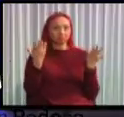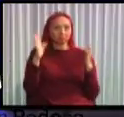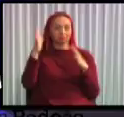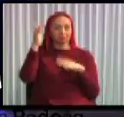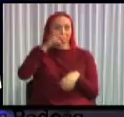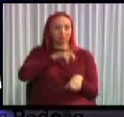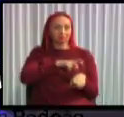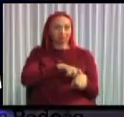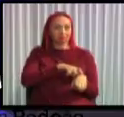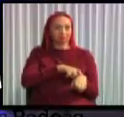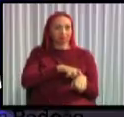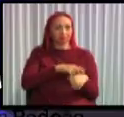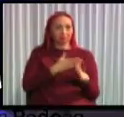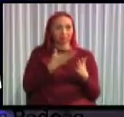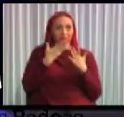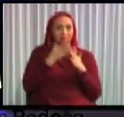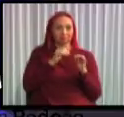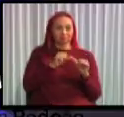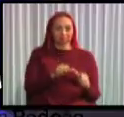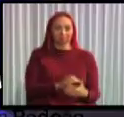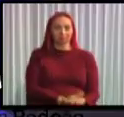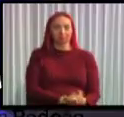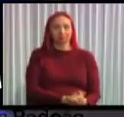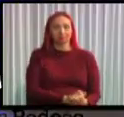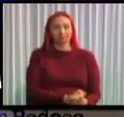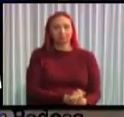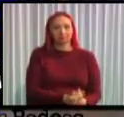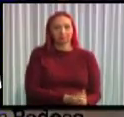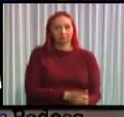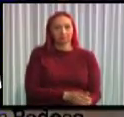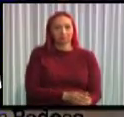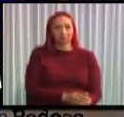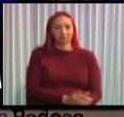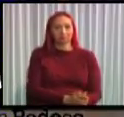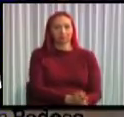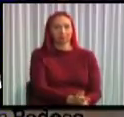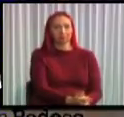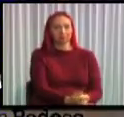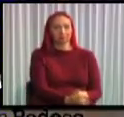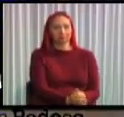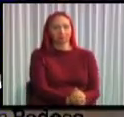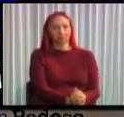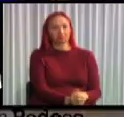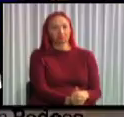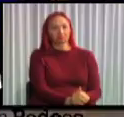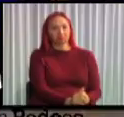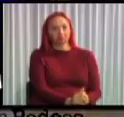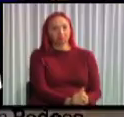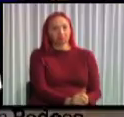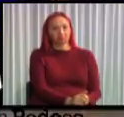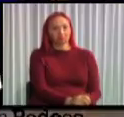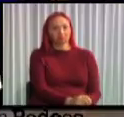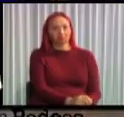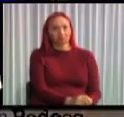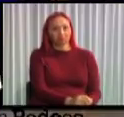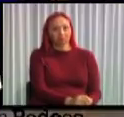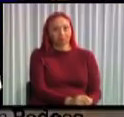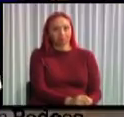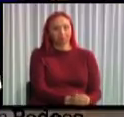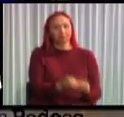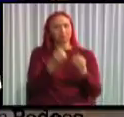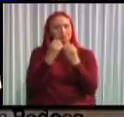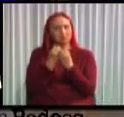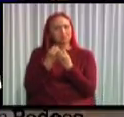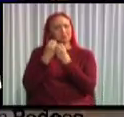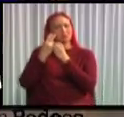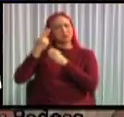su momento casi que maltrataba? Sí, esos son genes que se traen de la familia, ¿sí?